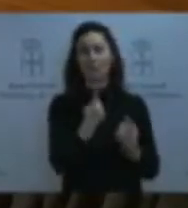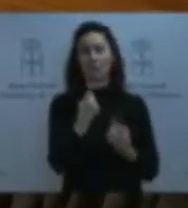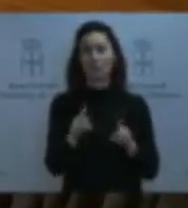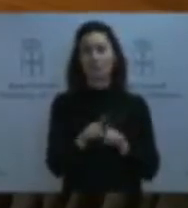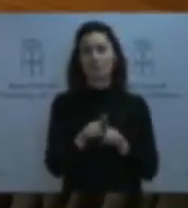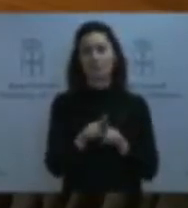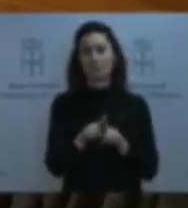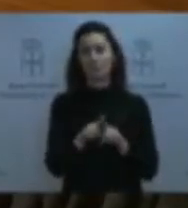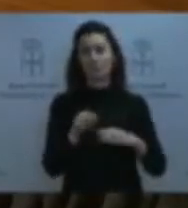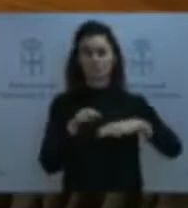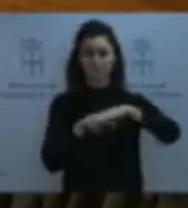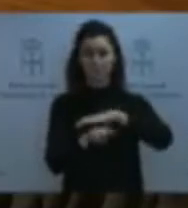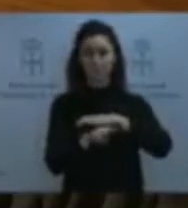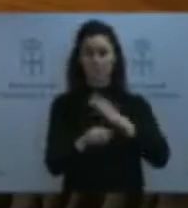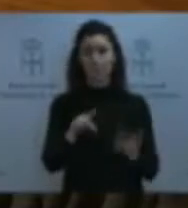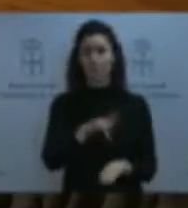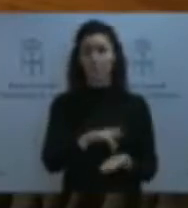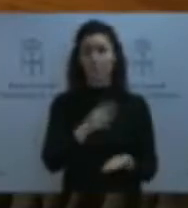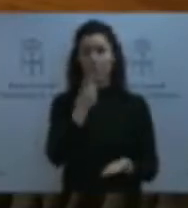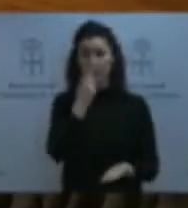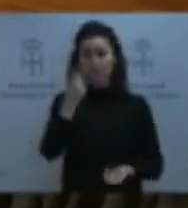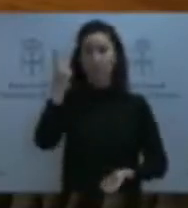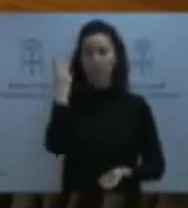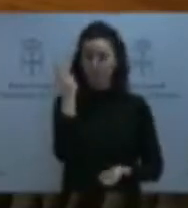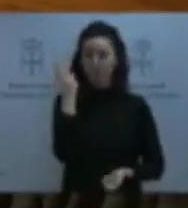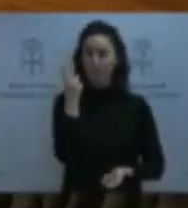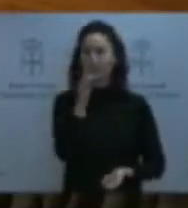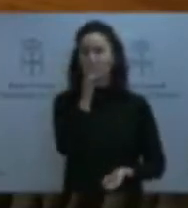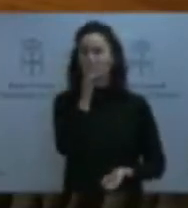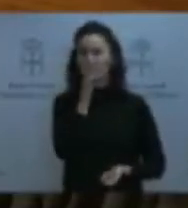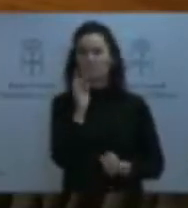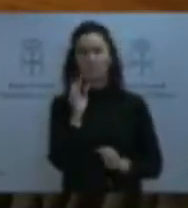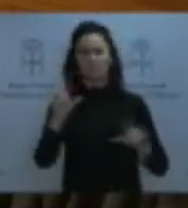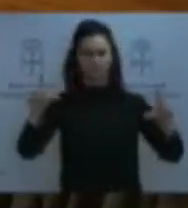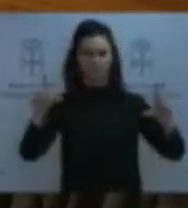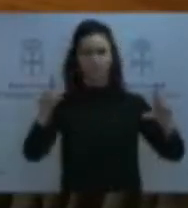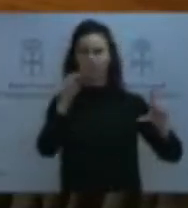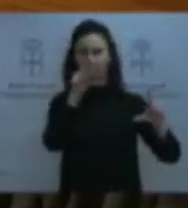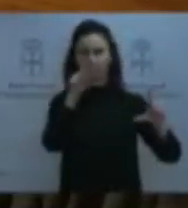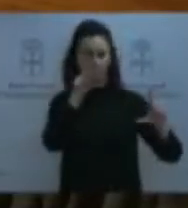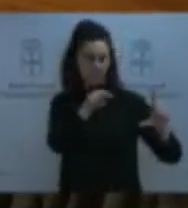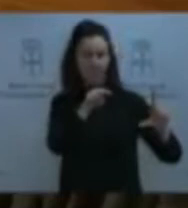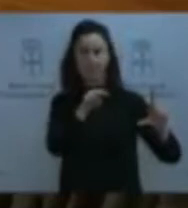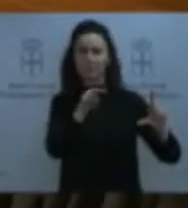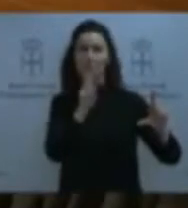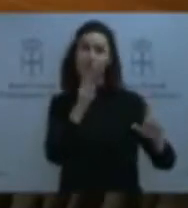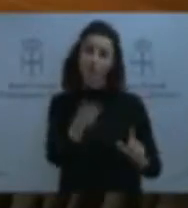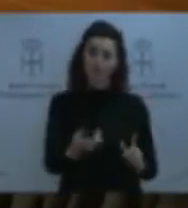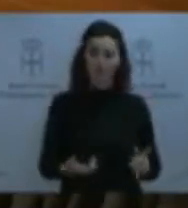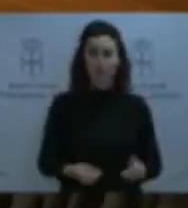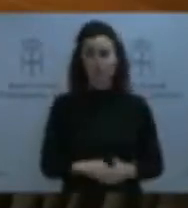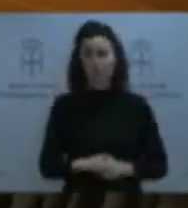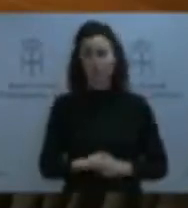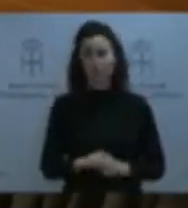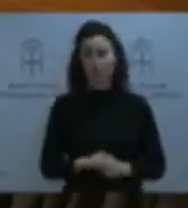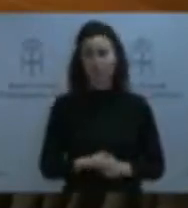en leerse otros 2 años. Y esto teniendo en cuenta que debido a